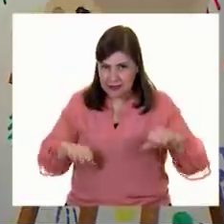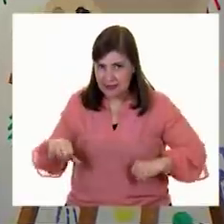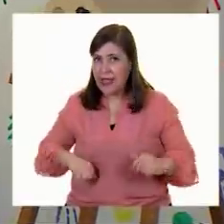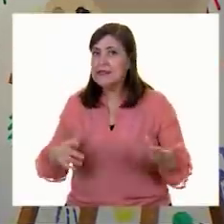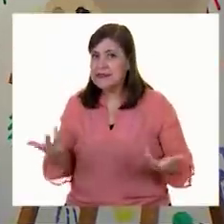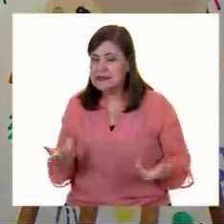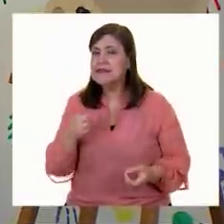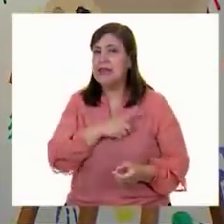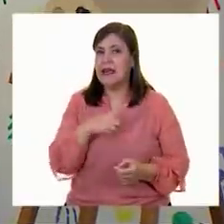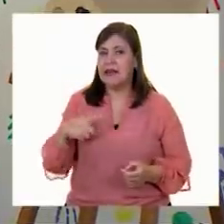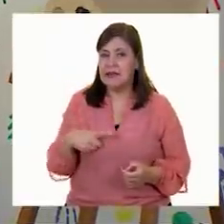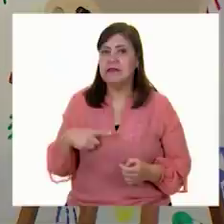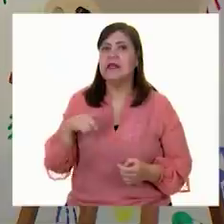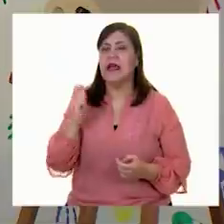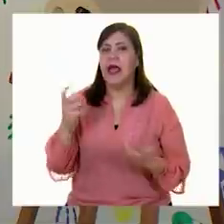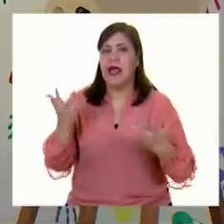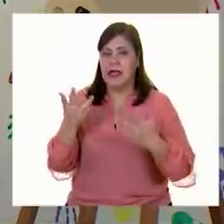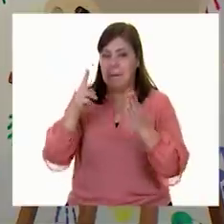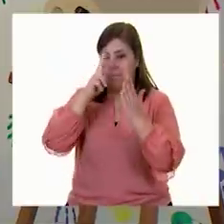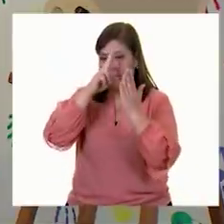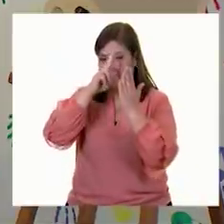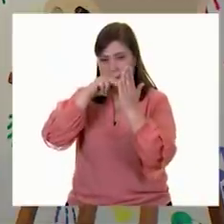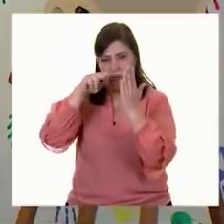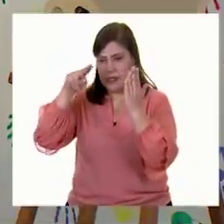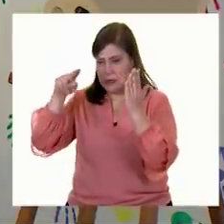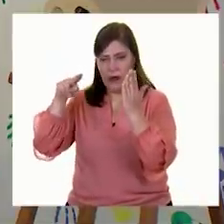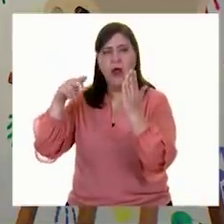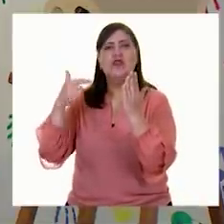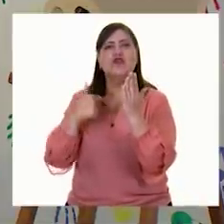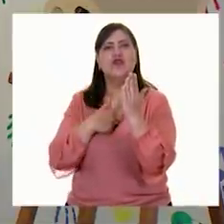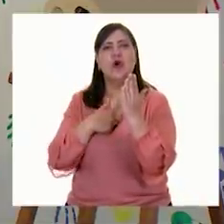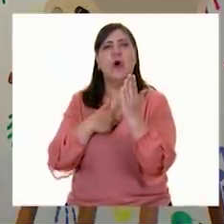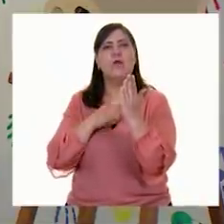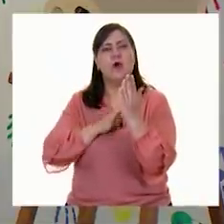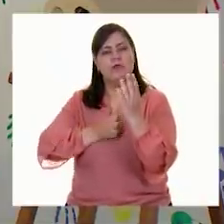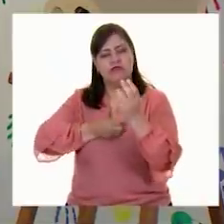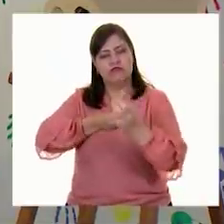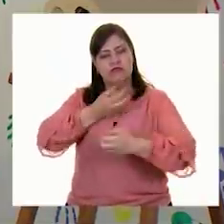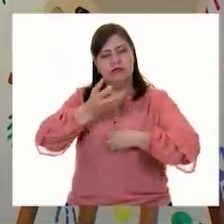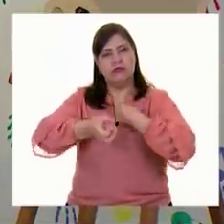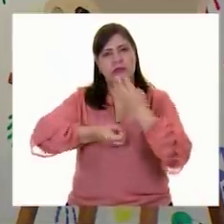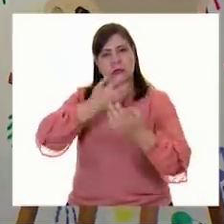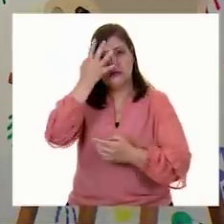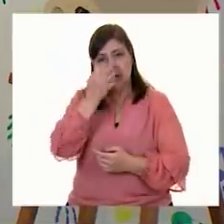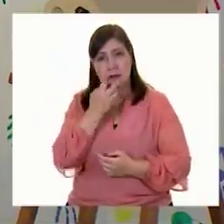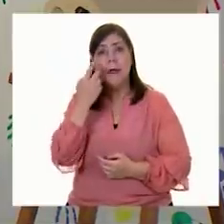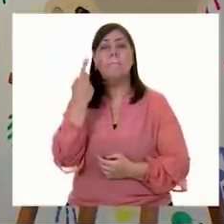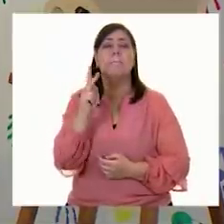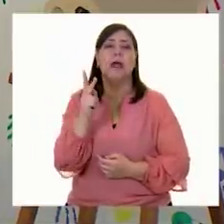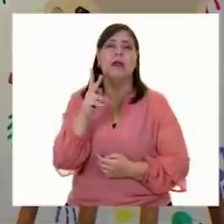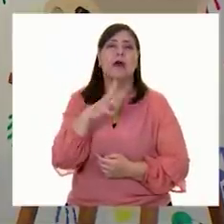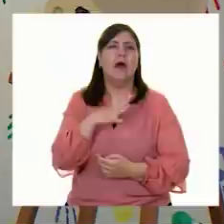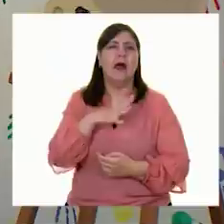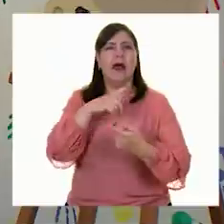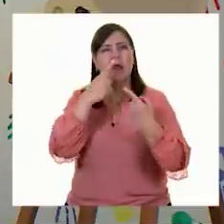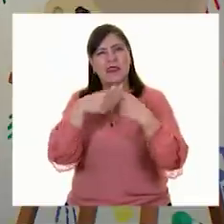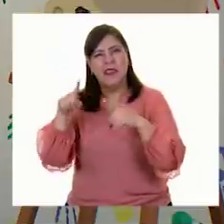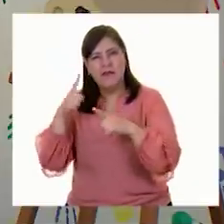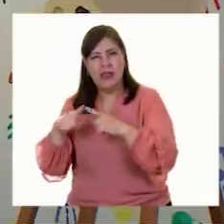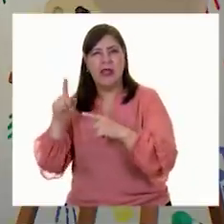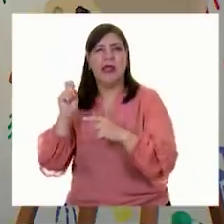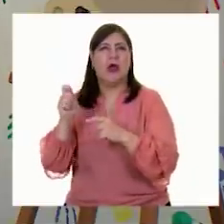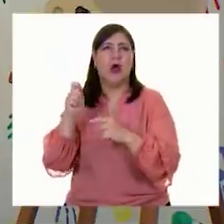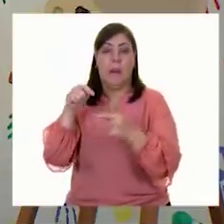será realizar una pintura en la que expreses tristeza, pero vamos utilizando varios tonos del mismo